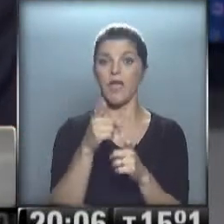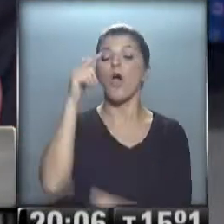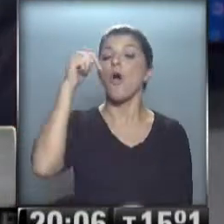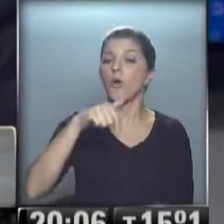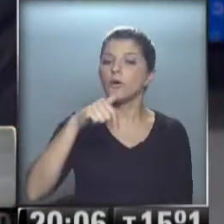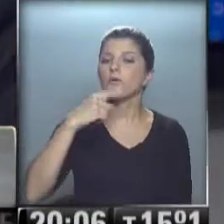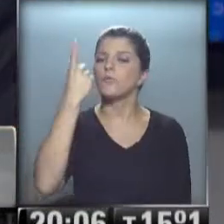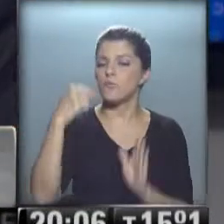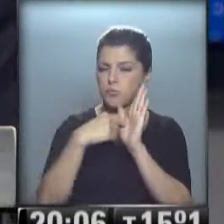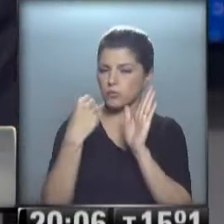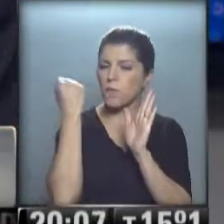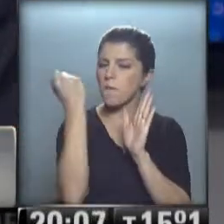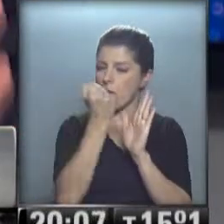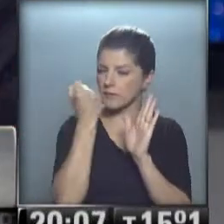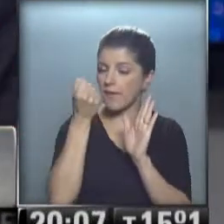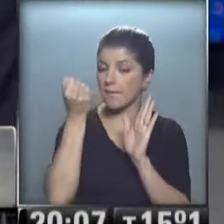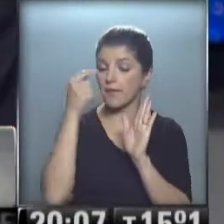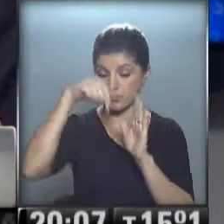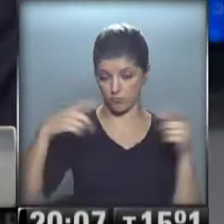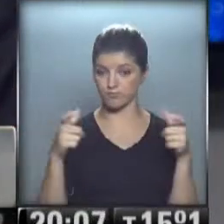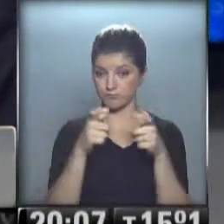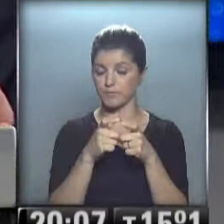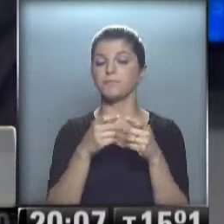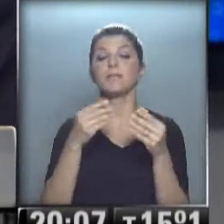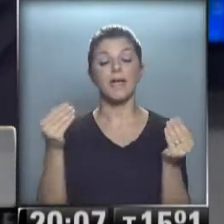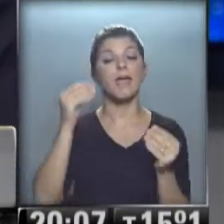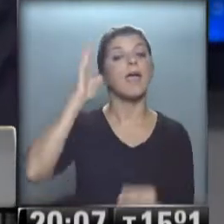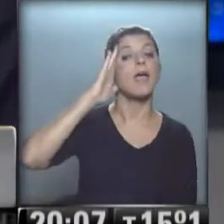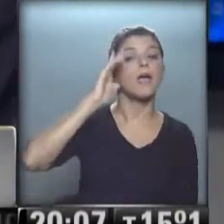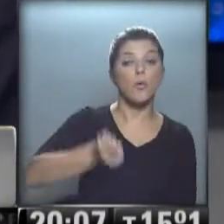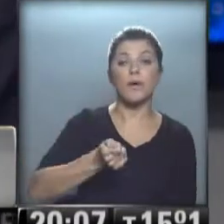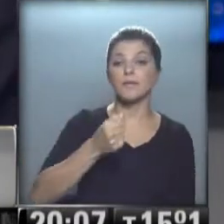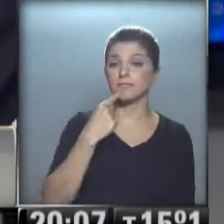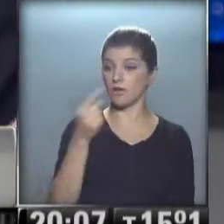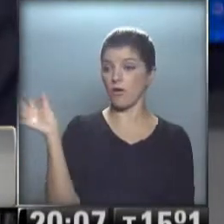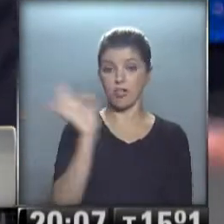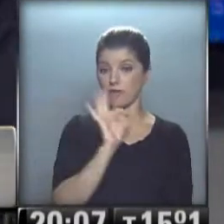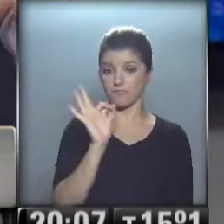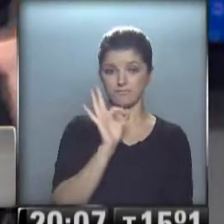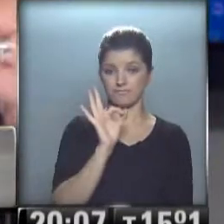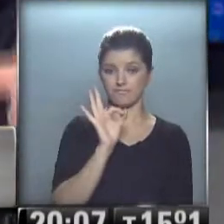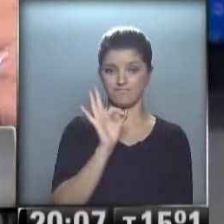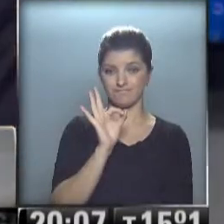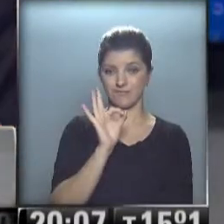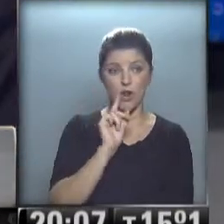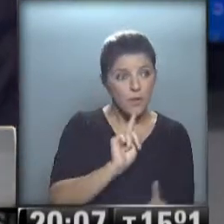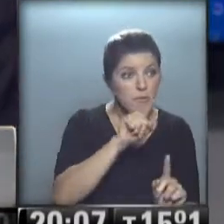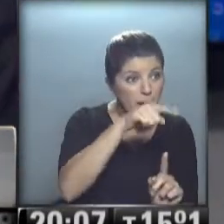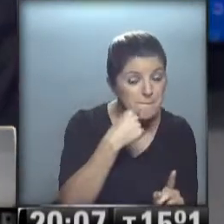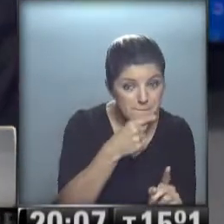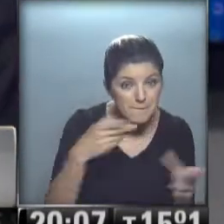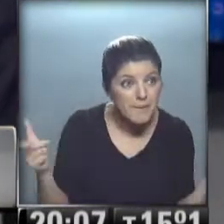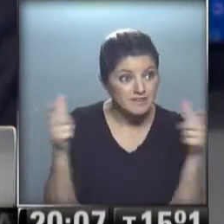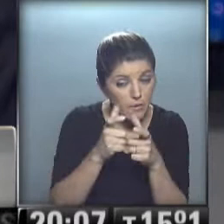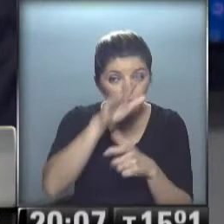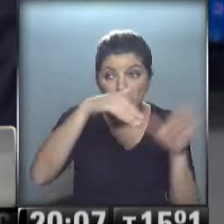audiencia, y esto es muy importante, es que el juez Griesa no dio respuesta a lo que él había convocado para realizar